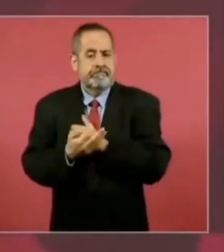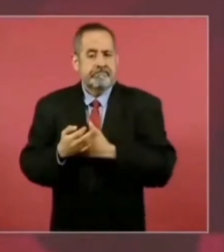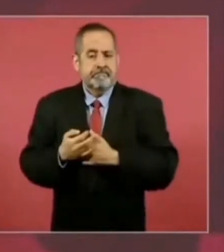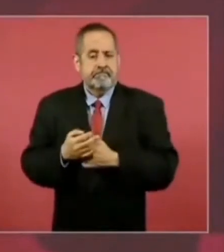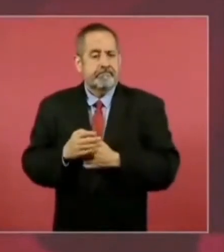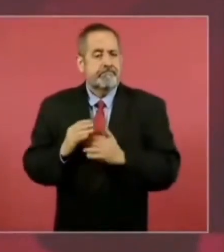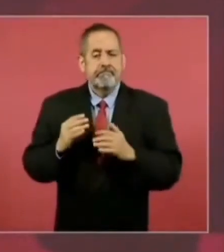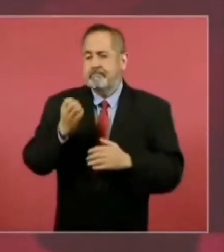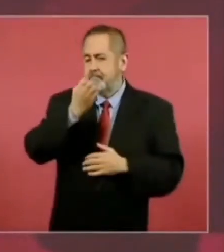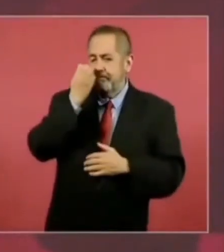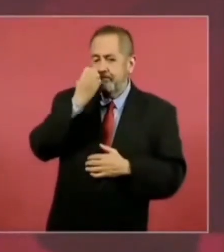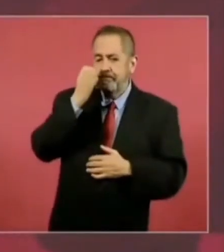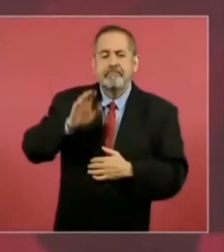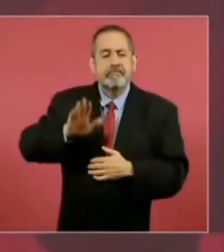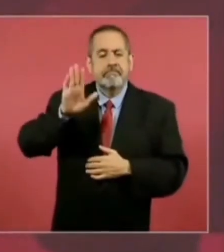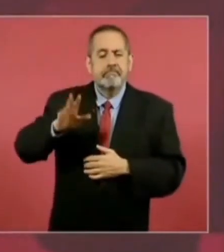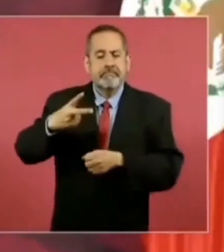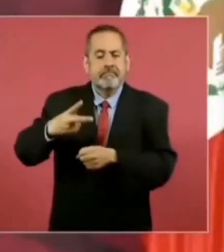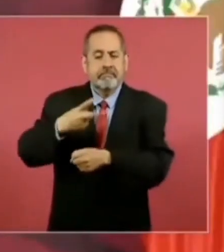segundo hogar.